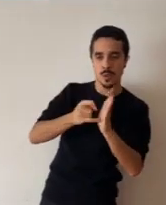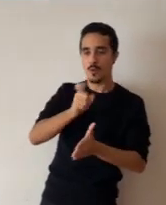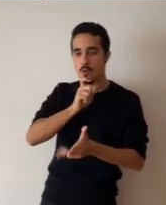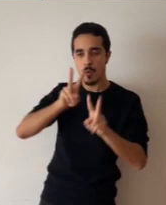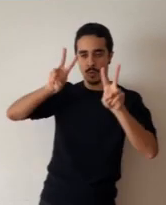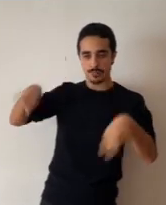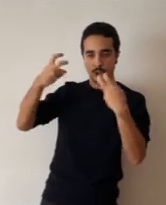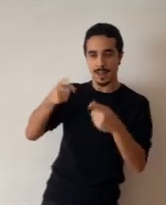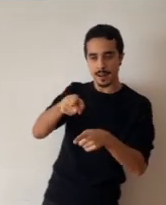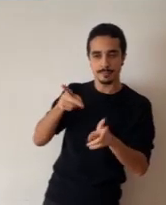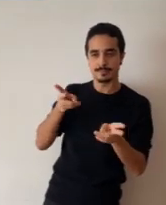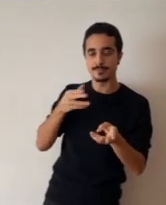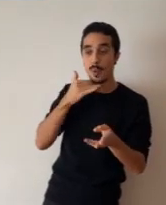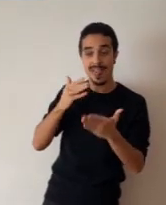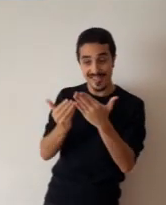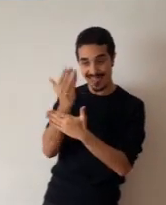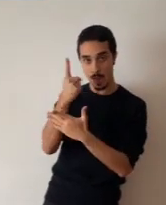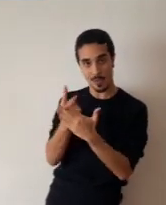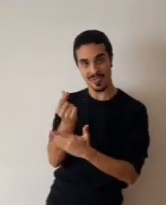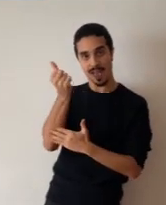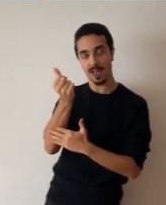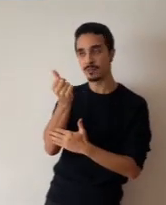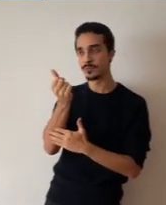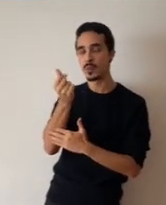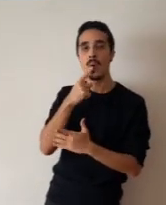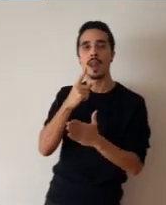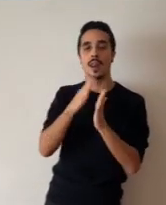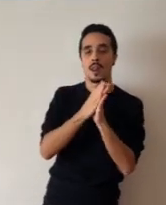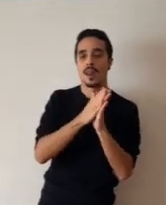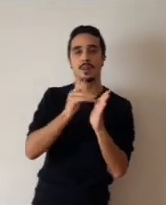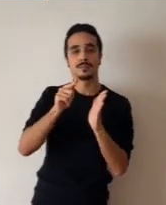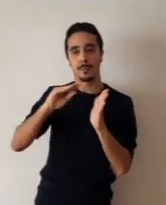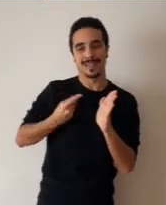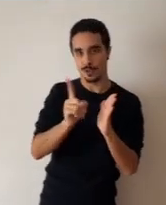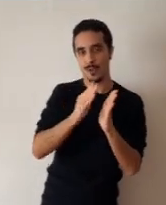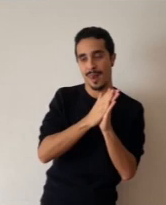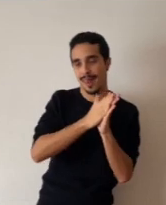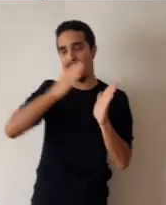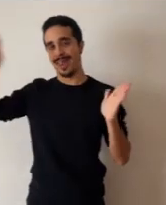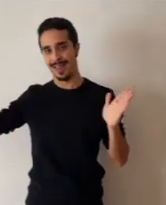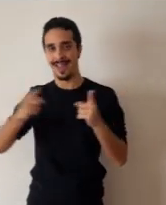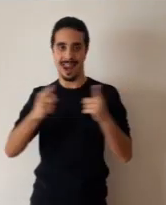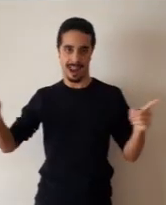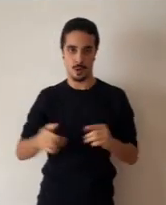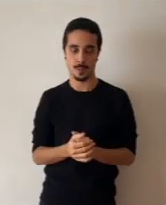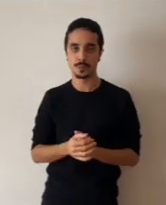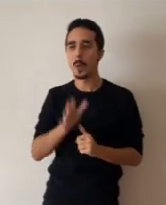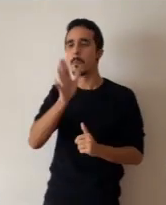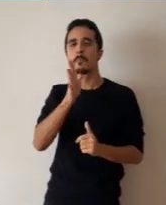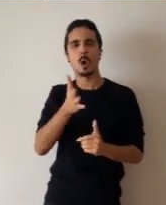o intentar resolver no solamente en el día, sino a un plazo más largo, el por